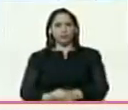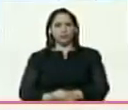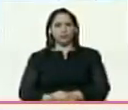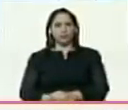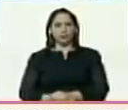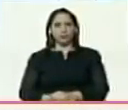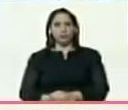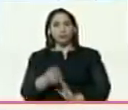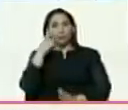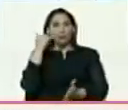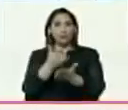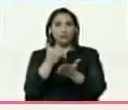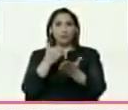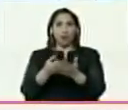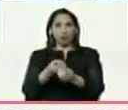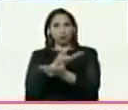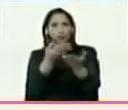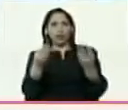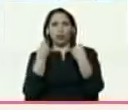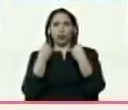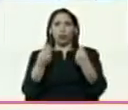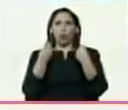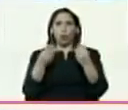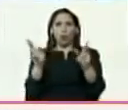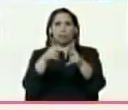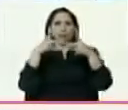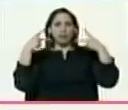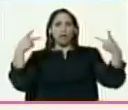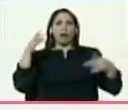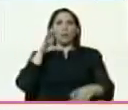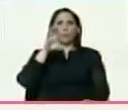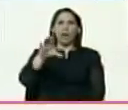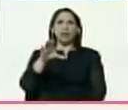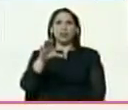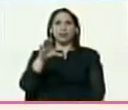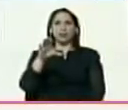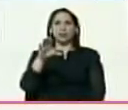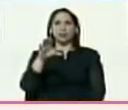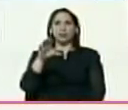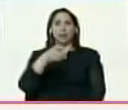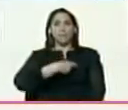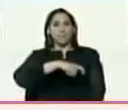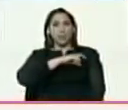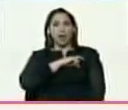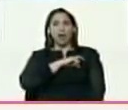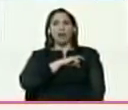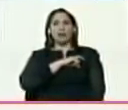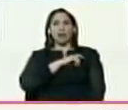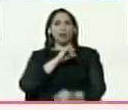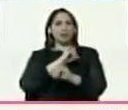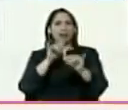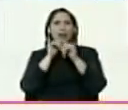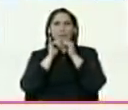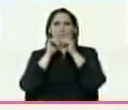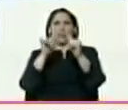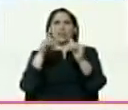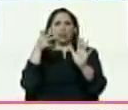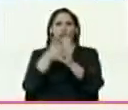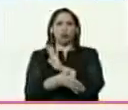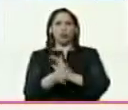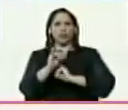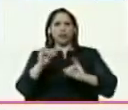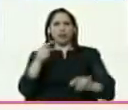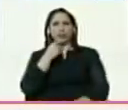y vean ustedes como el diario el país de españa reseña esto que ya brevemente estoy mencionando